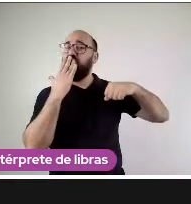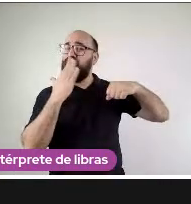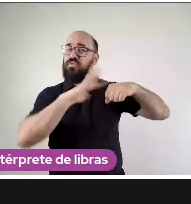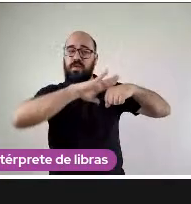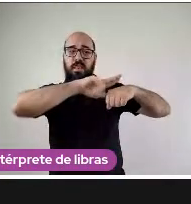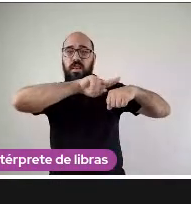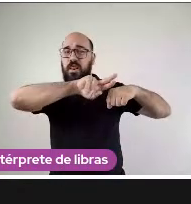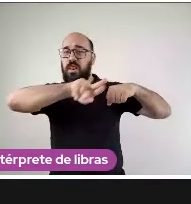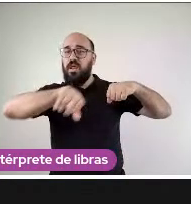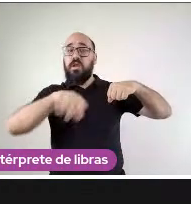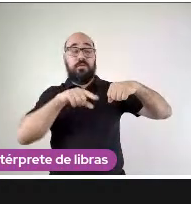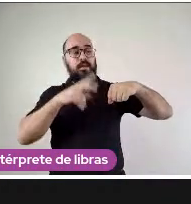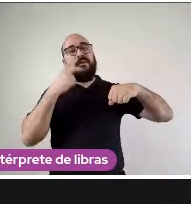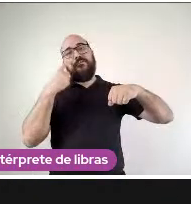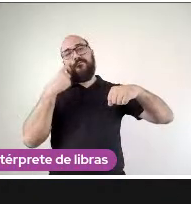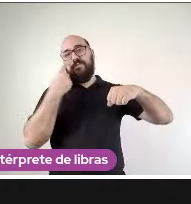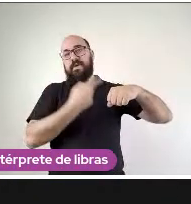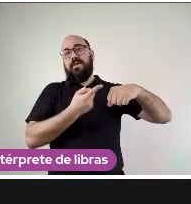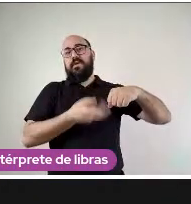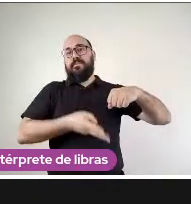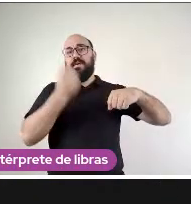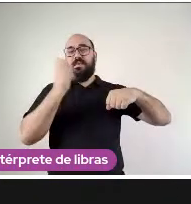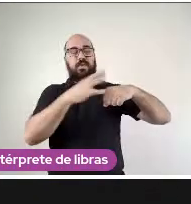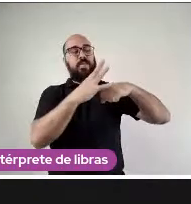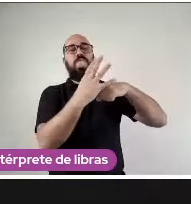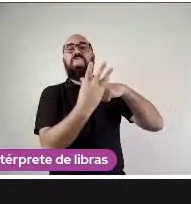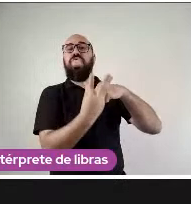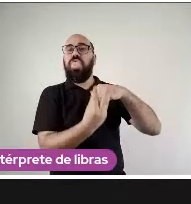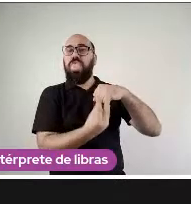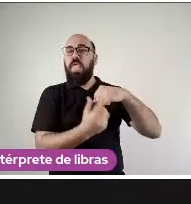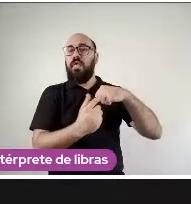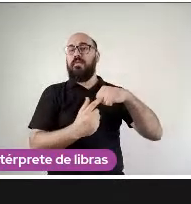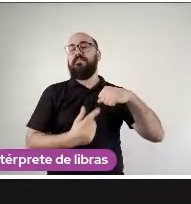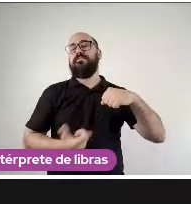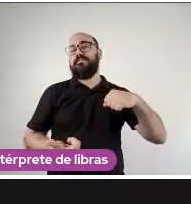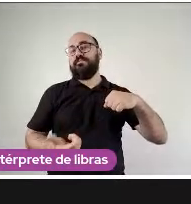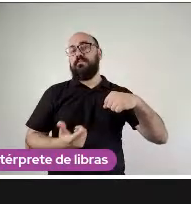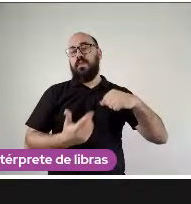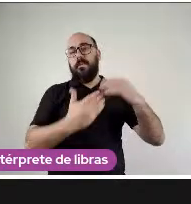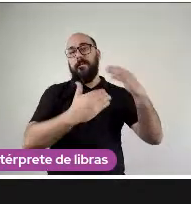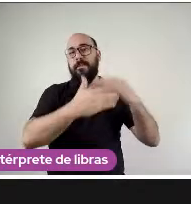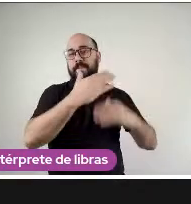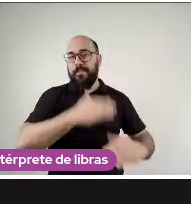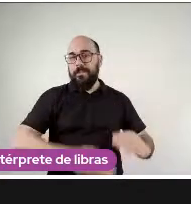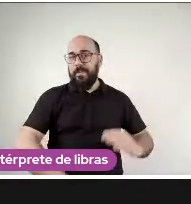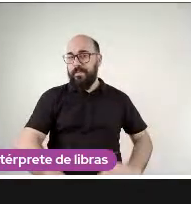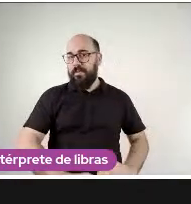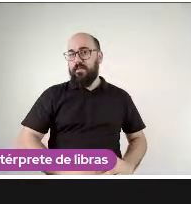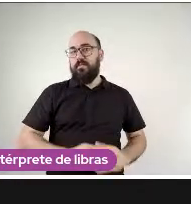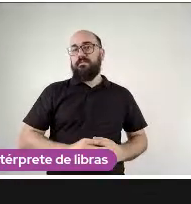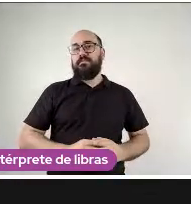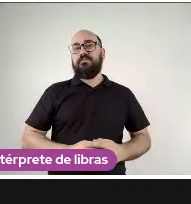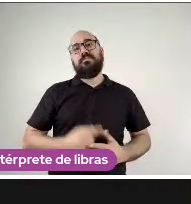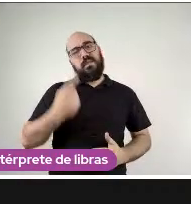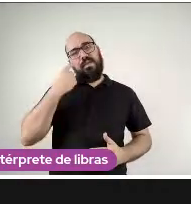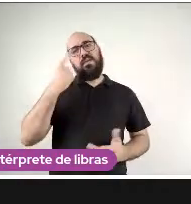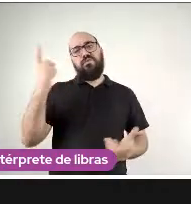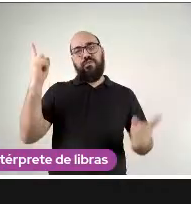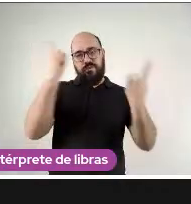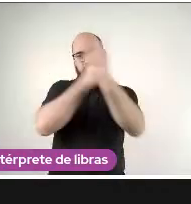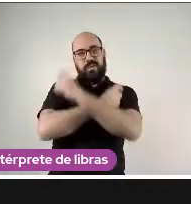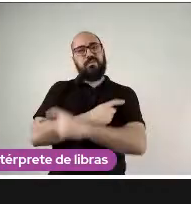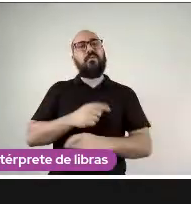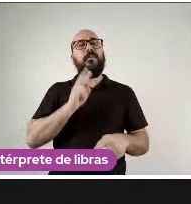protegerlo al pertenecer a todos. ¿Qué es lo que debemos hacer? ¿Cuál es la solución? Pues apostar por una economía oceánica